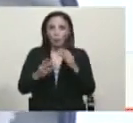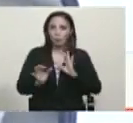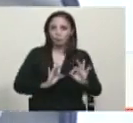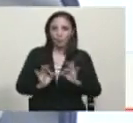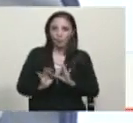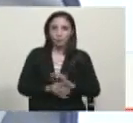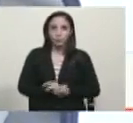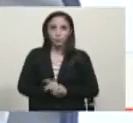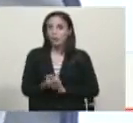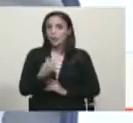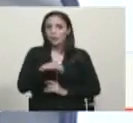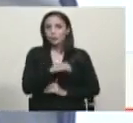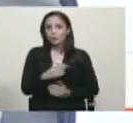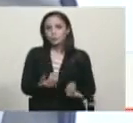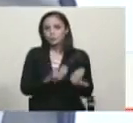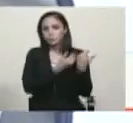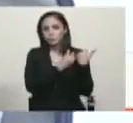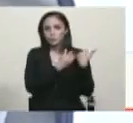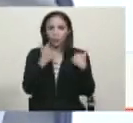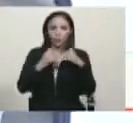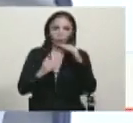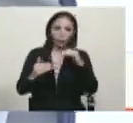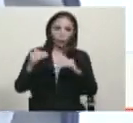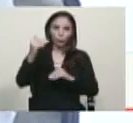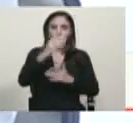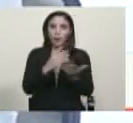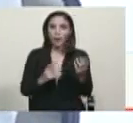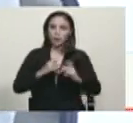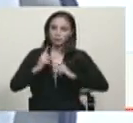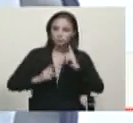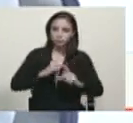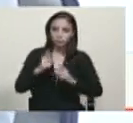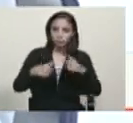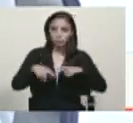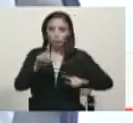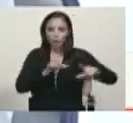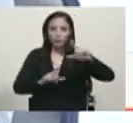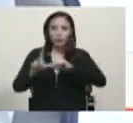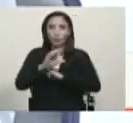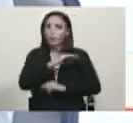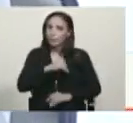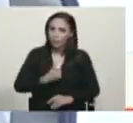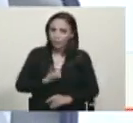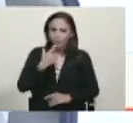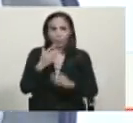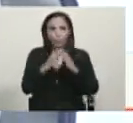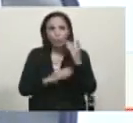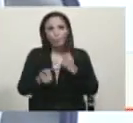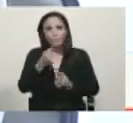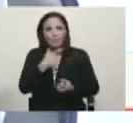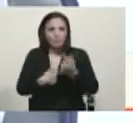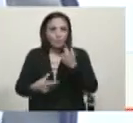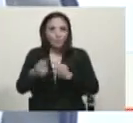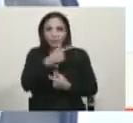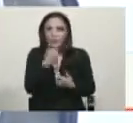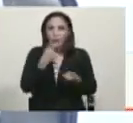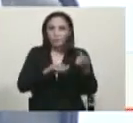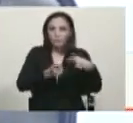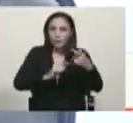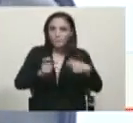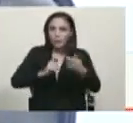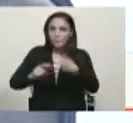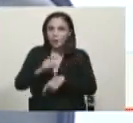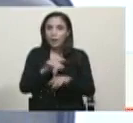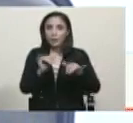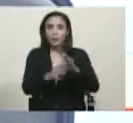si nosotros llevamos a su escala máxima de producción este laboratorio, podríamos abastecer casi la mitad de los